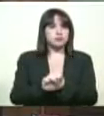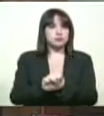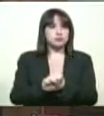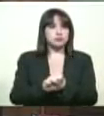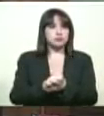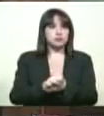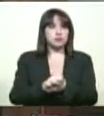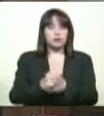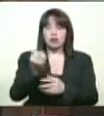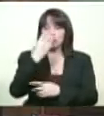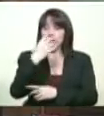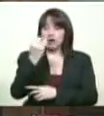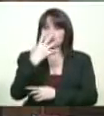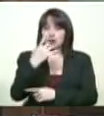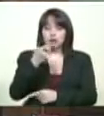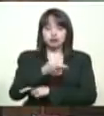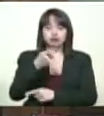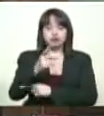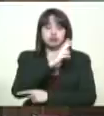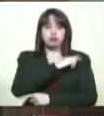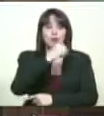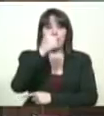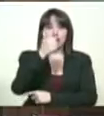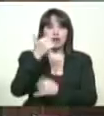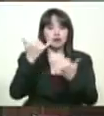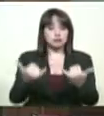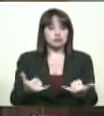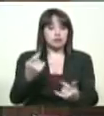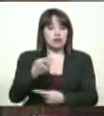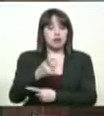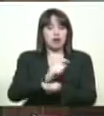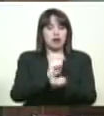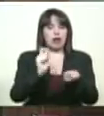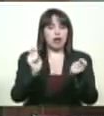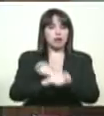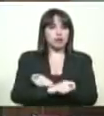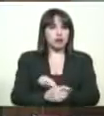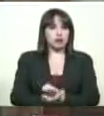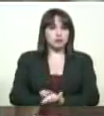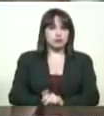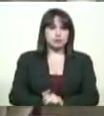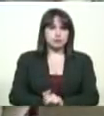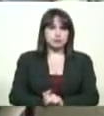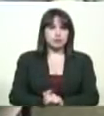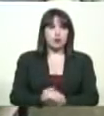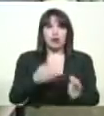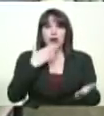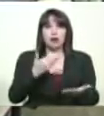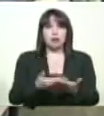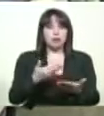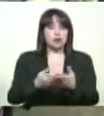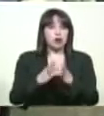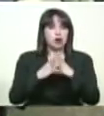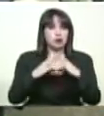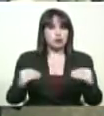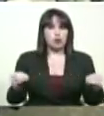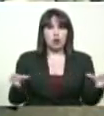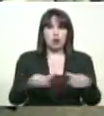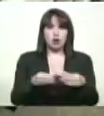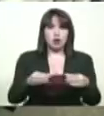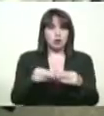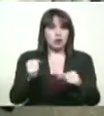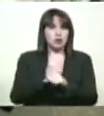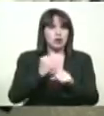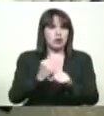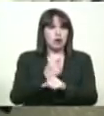mando de miraflores vamos a una transformación yo le pido al compañero león heredia y a todo el equipo que montemos